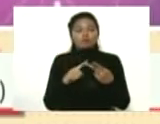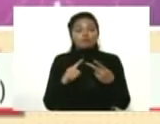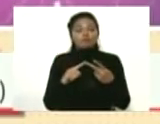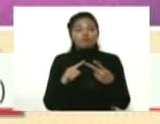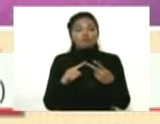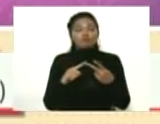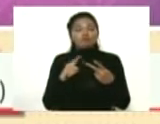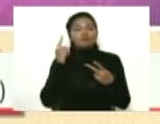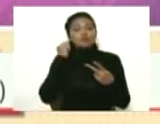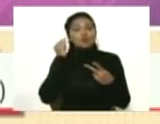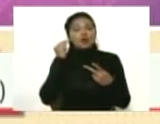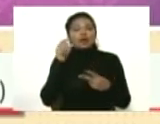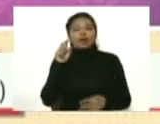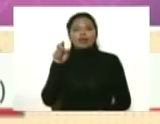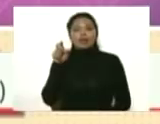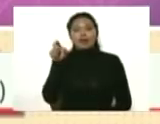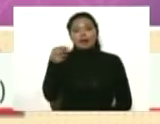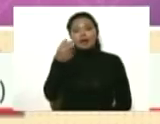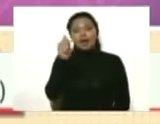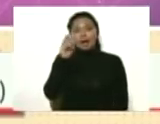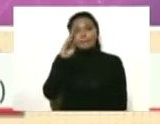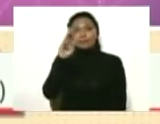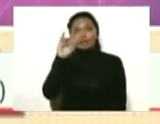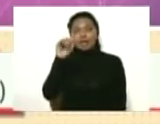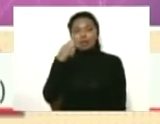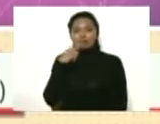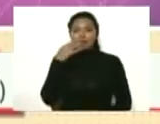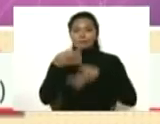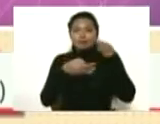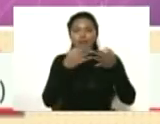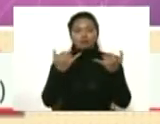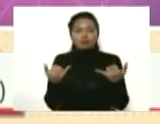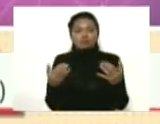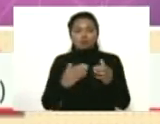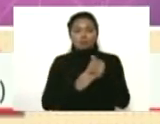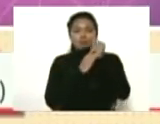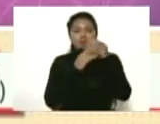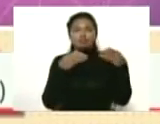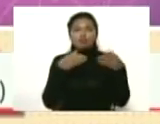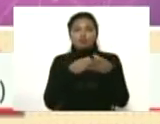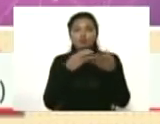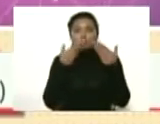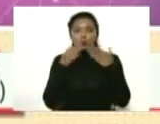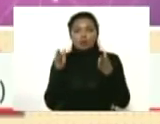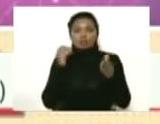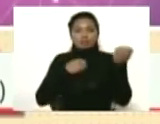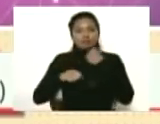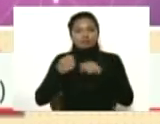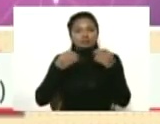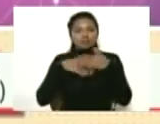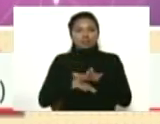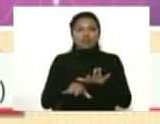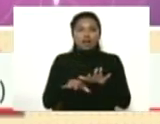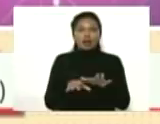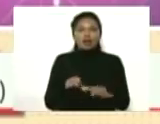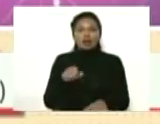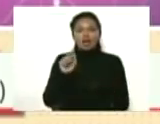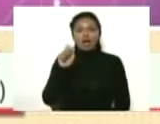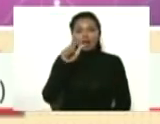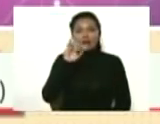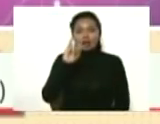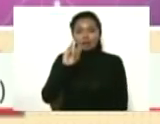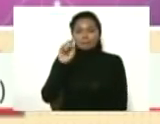segundo, Gabriela del Valle Cisnero, que estaba hablando ahorita, comandante de la Unidad Popular de Defensa Integral, Ali Primera.